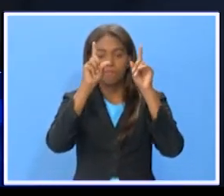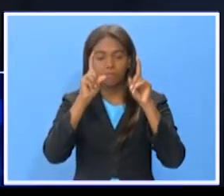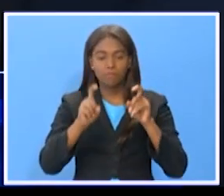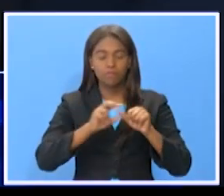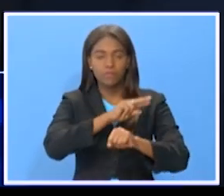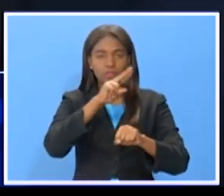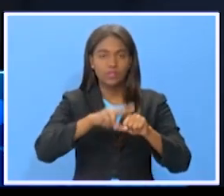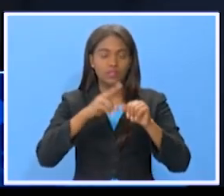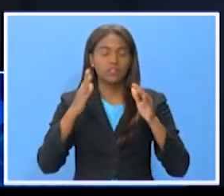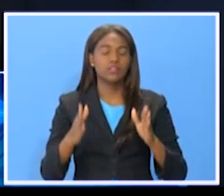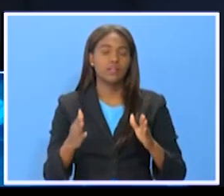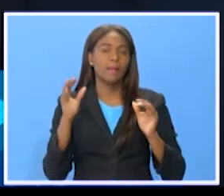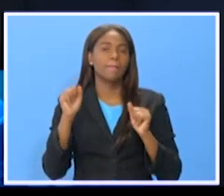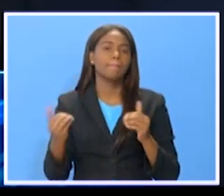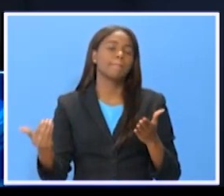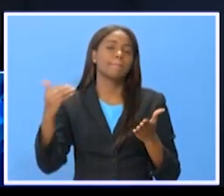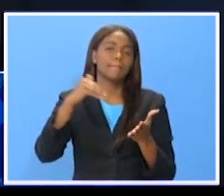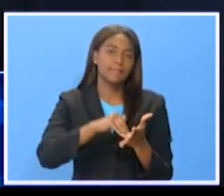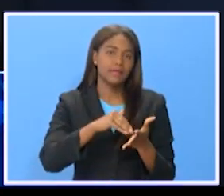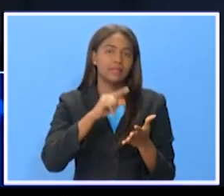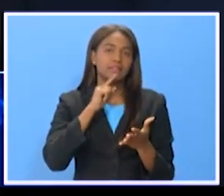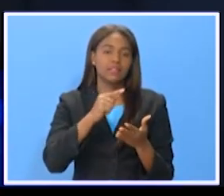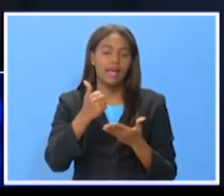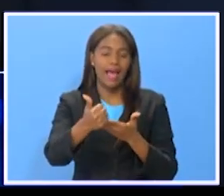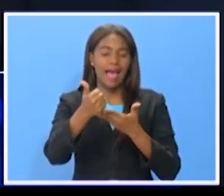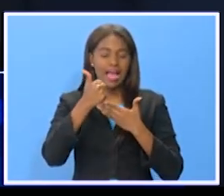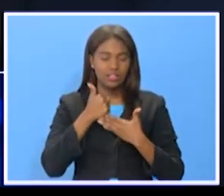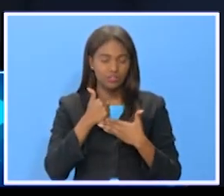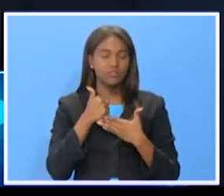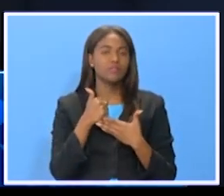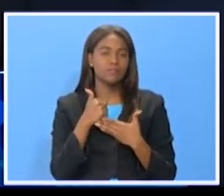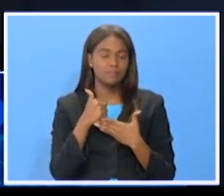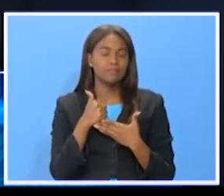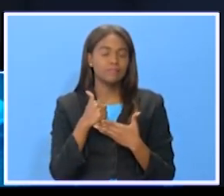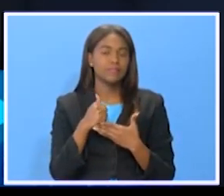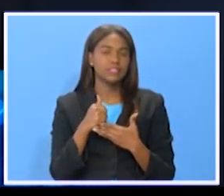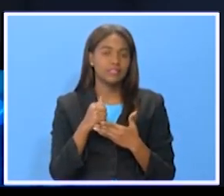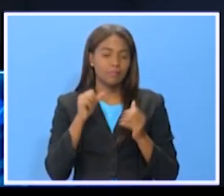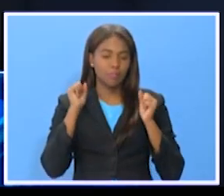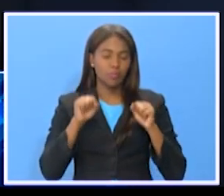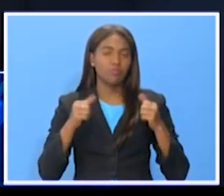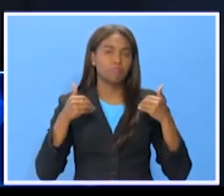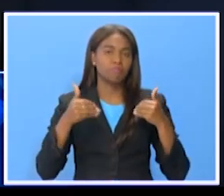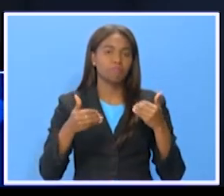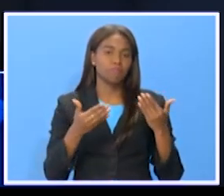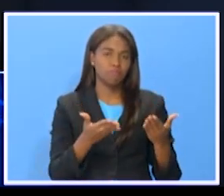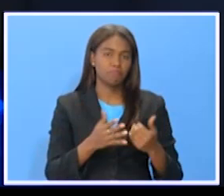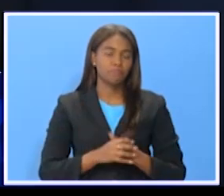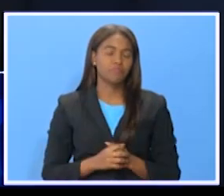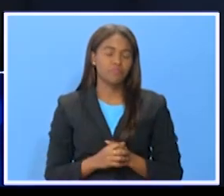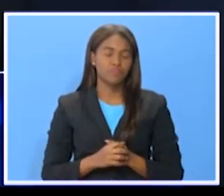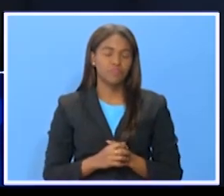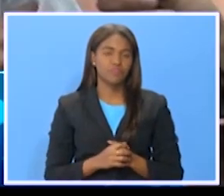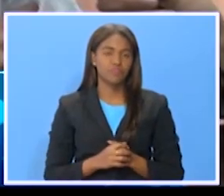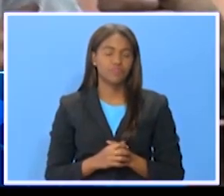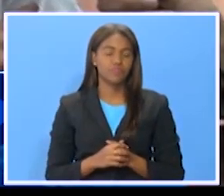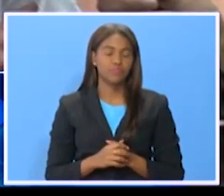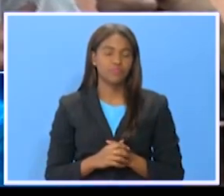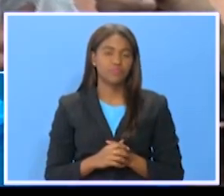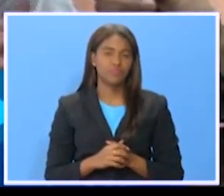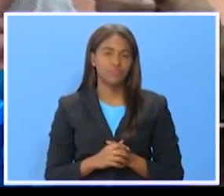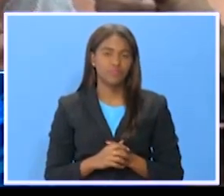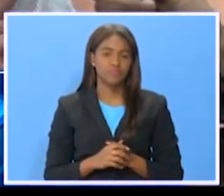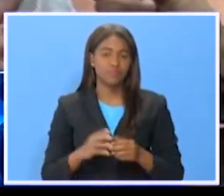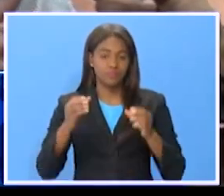nacionales vuelvan a ser una herramienta de aplicación y medición de los aprendizajes de los estudiantes. Mientras